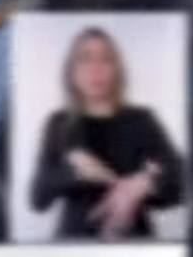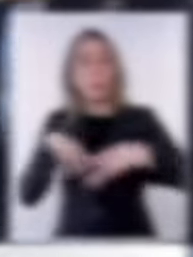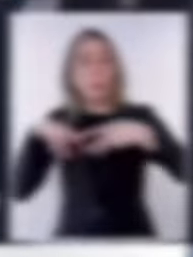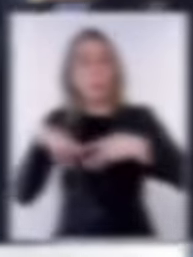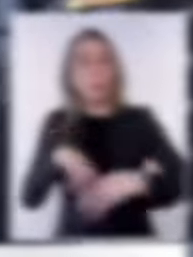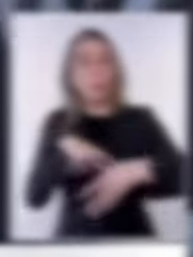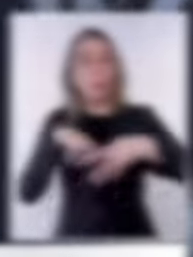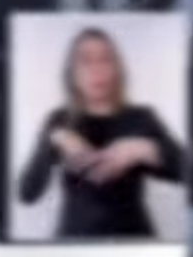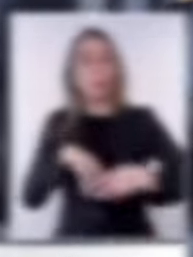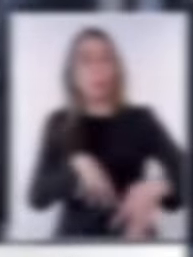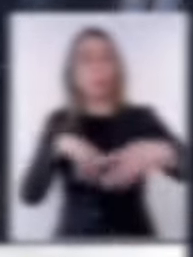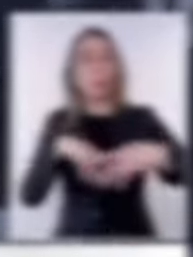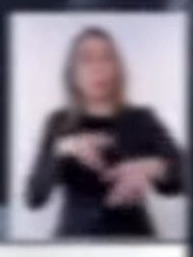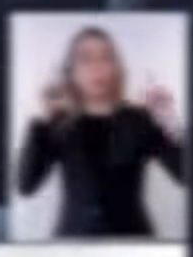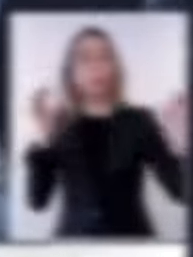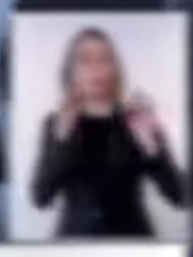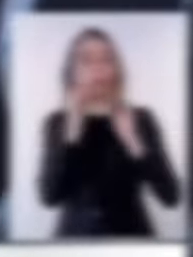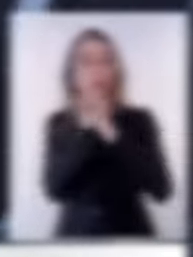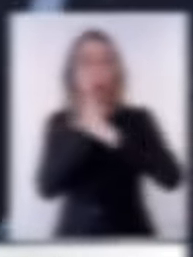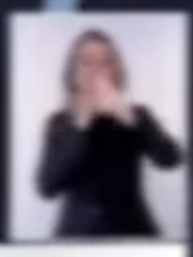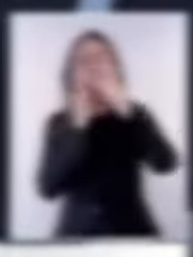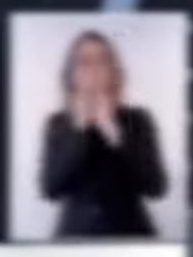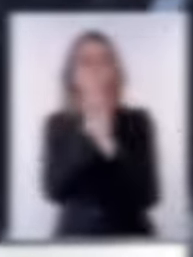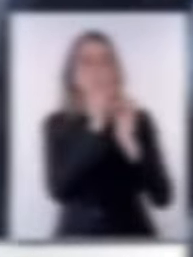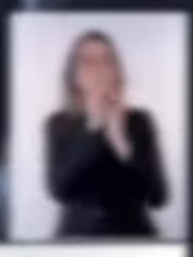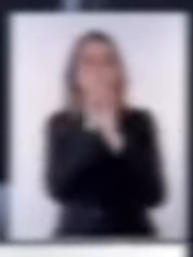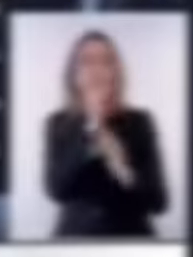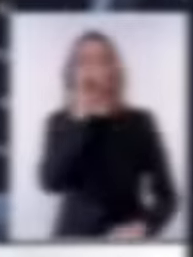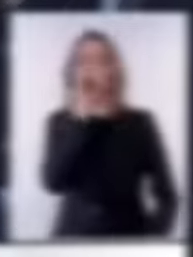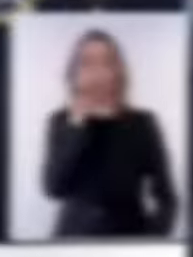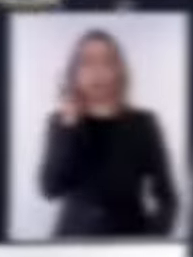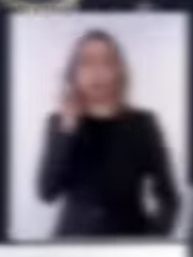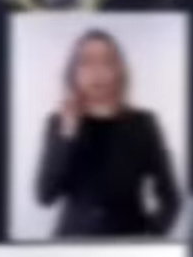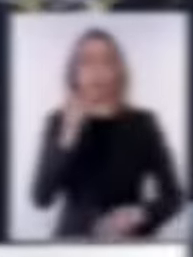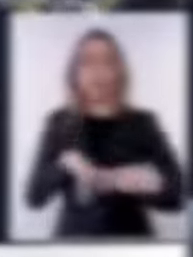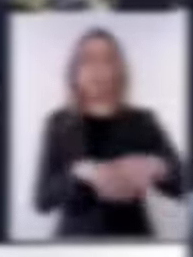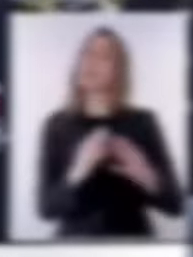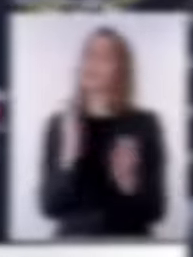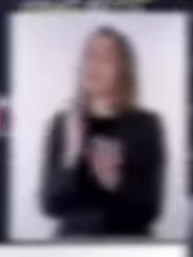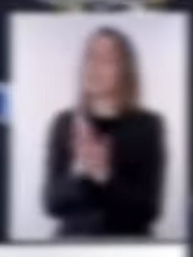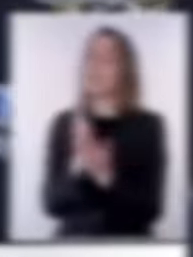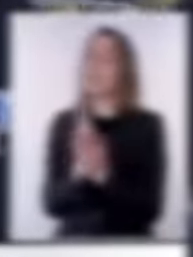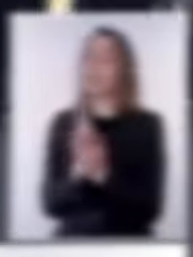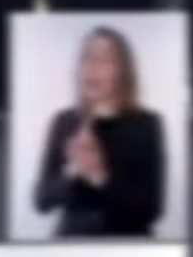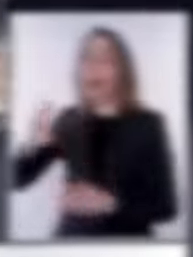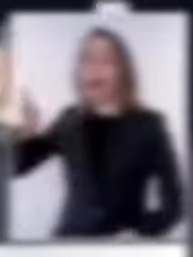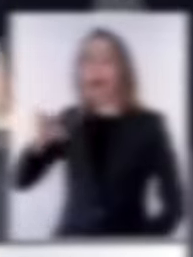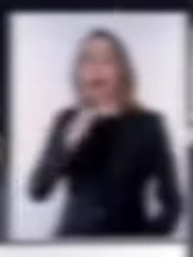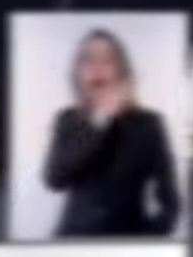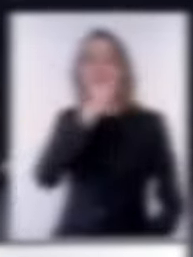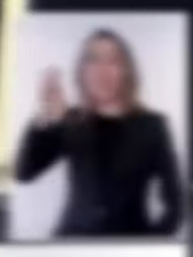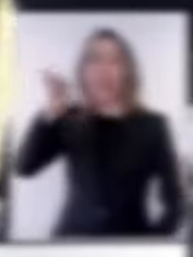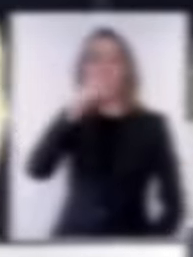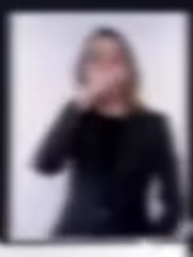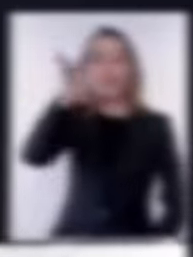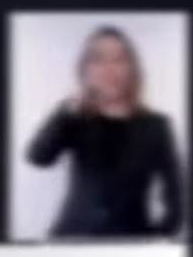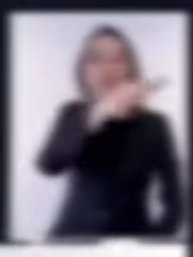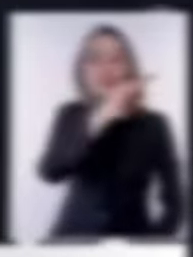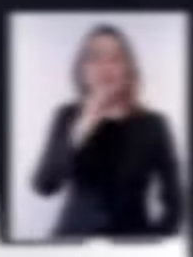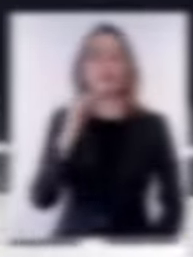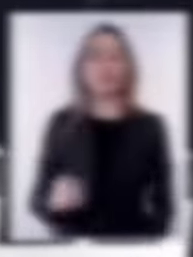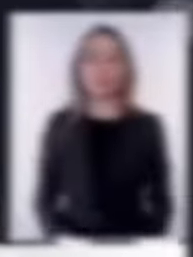la explanada súper grande, un despliegue muy grande, tomas de todos los lados. Aquí no, porque pues fueron, obviamente, creo que no fue ni